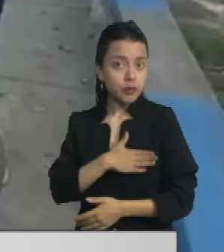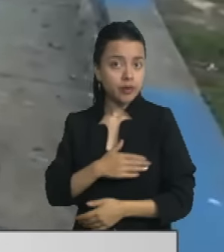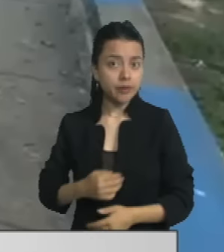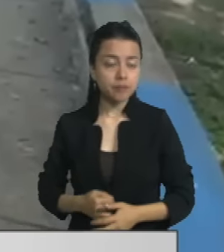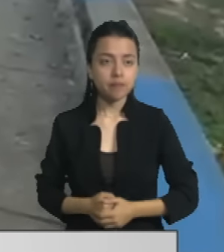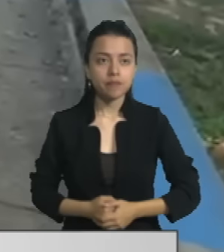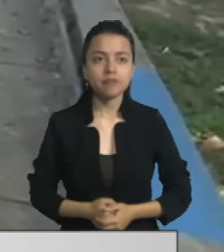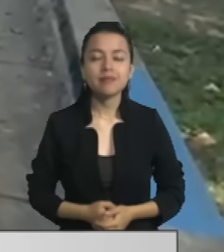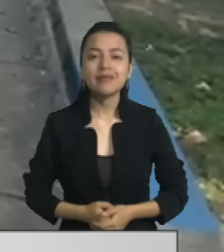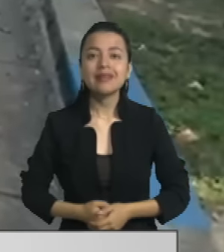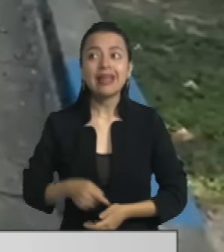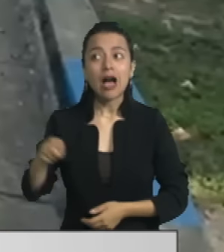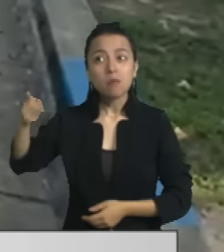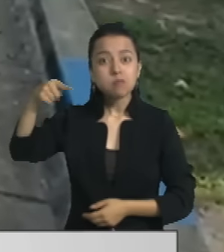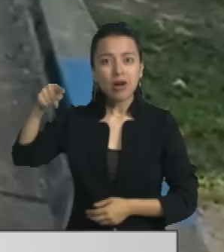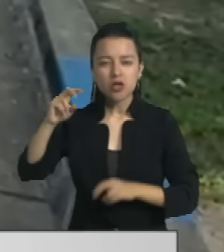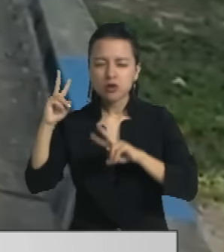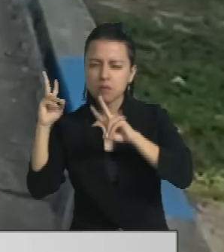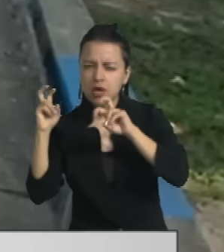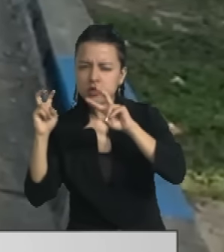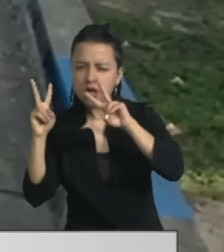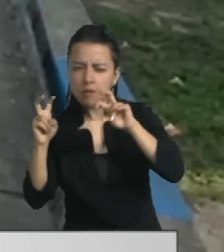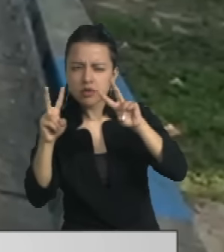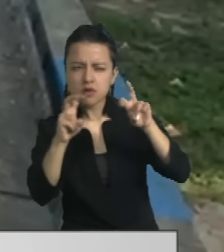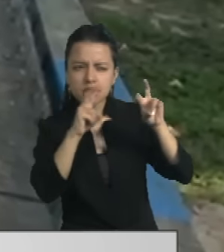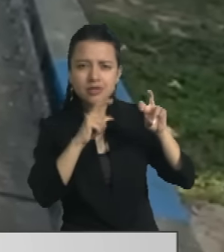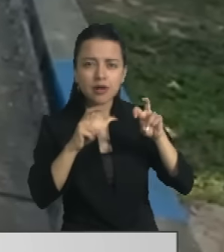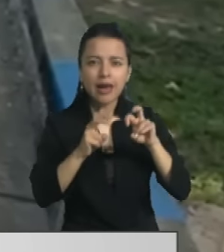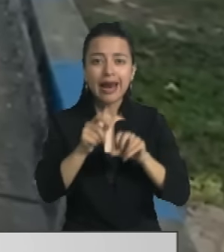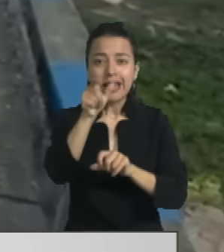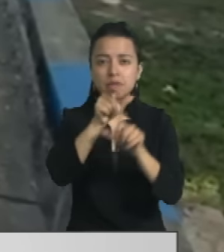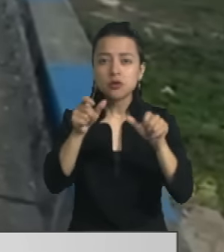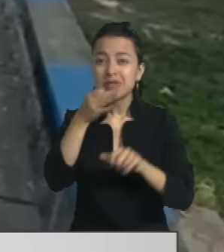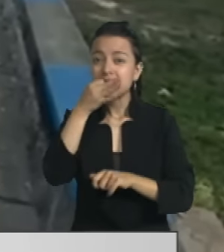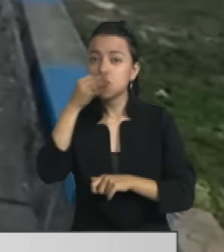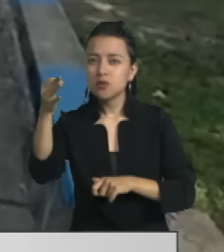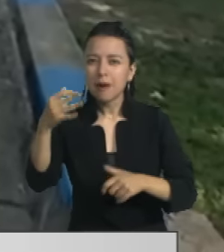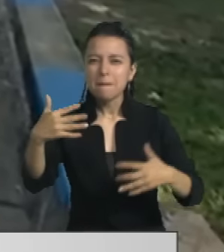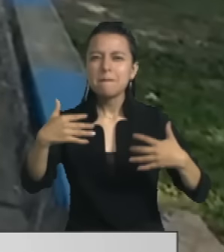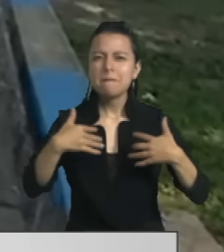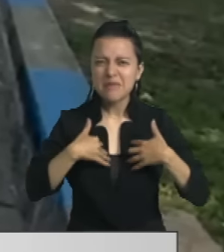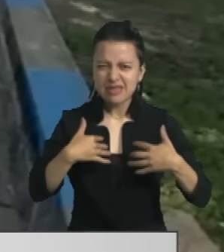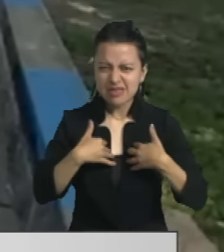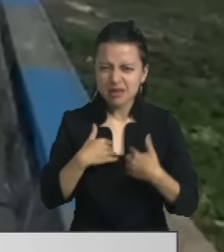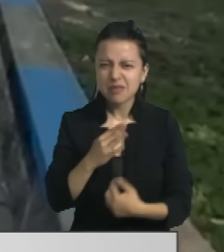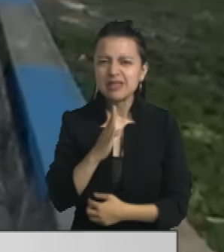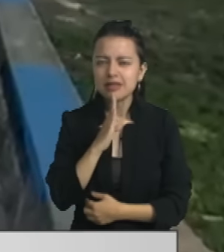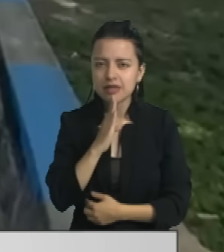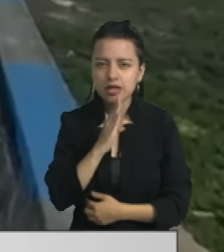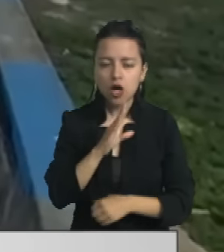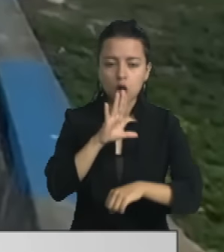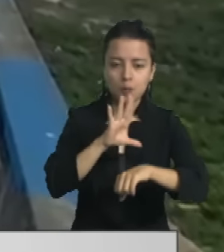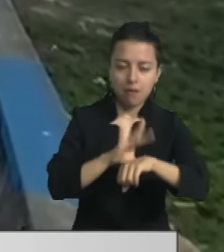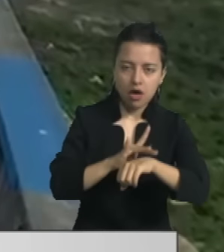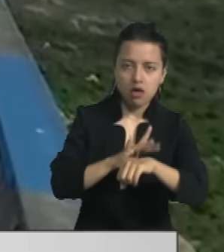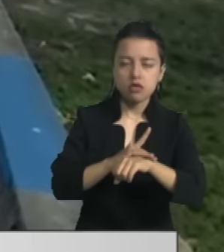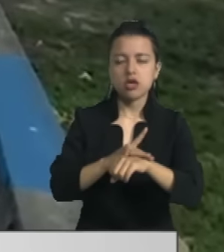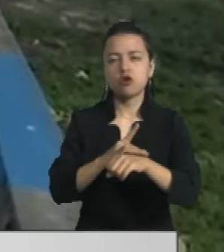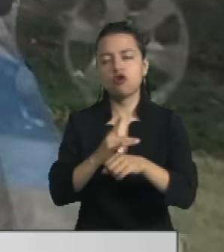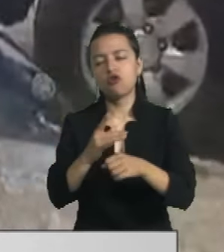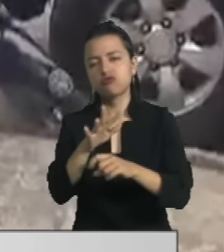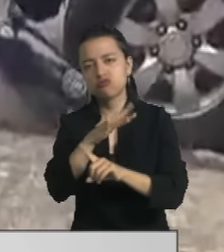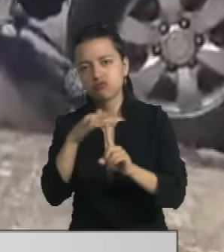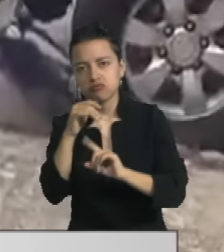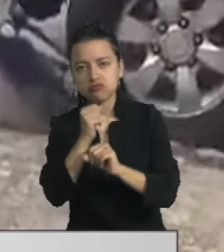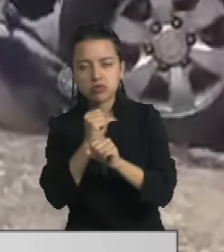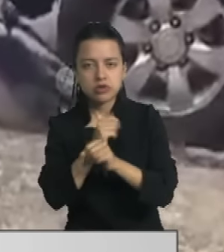adelantadas por las autoridades las principales Víctimas de estos delincuentes erá profesores personal de la salud y comerciantes en el sur de